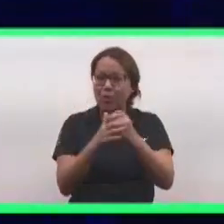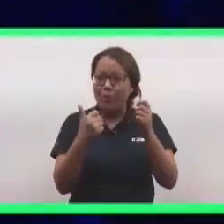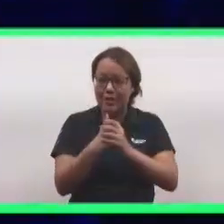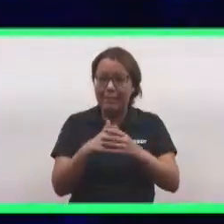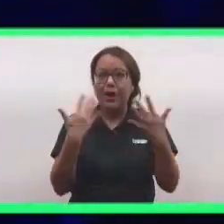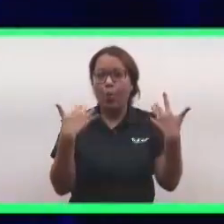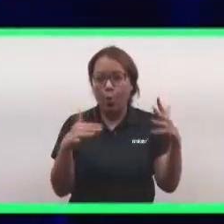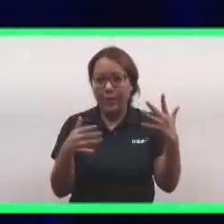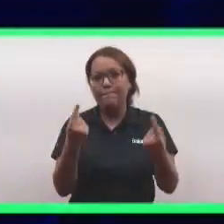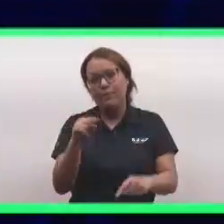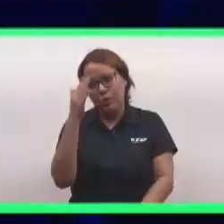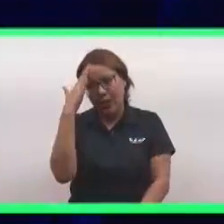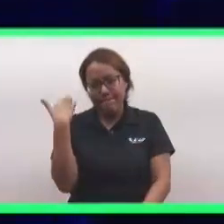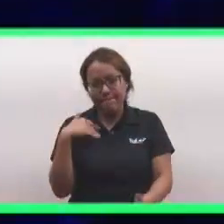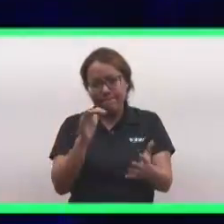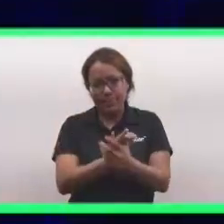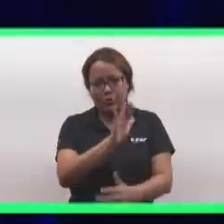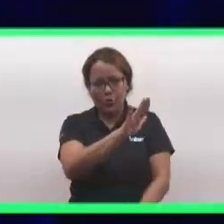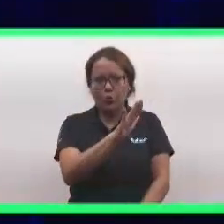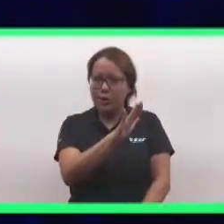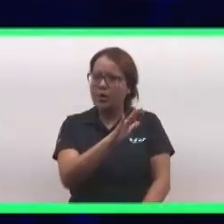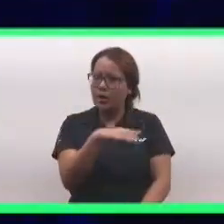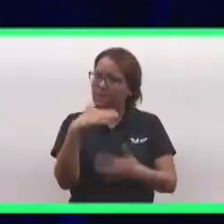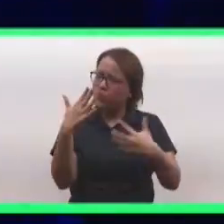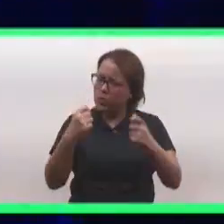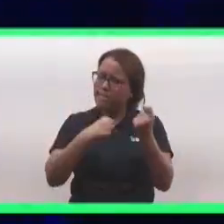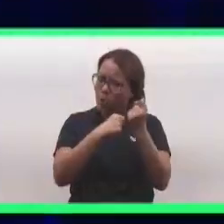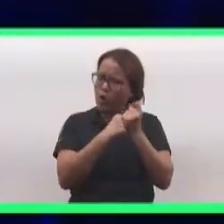mujer, en el ministerio.